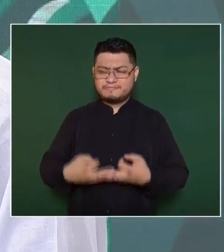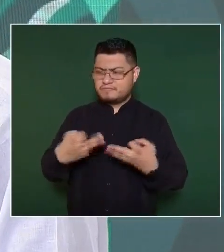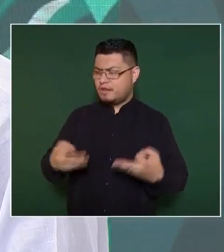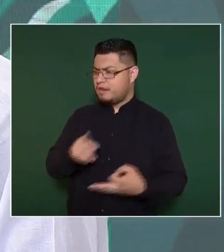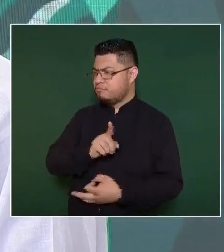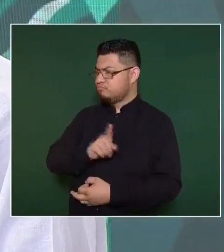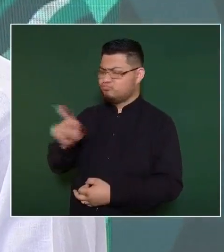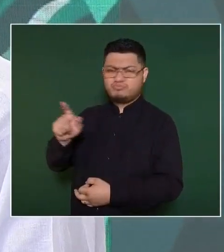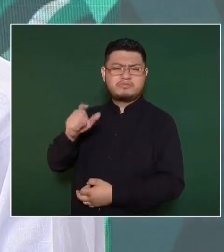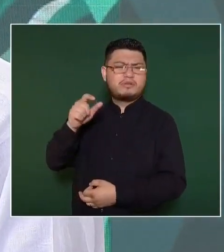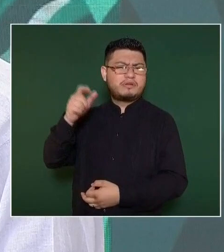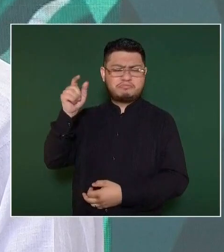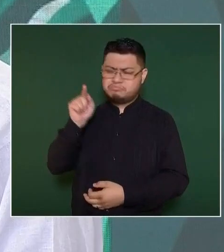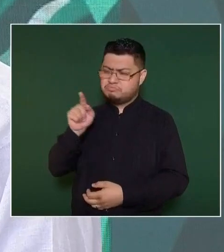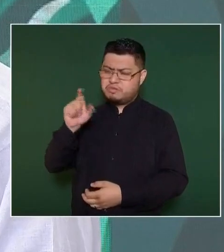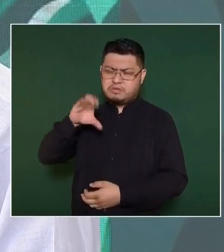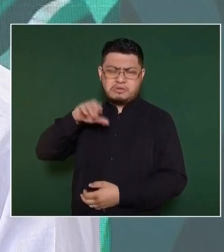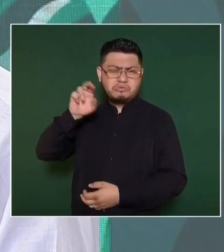sonorenses,